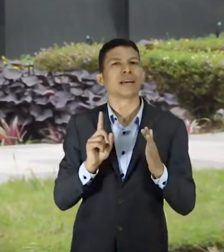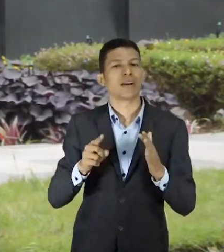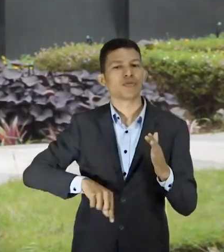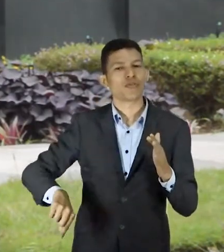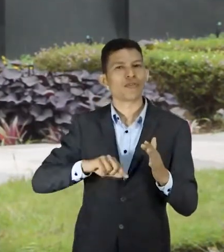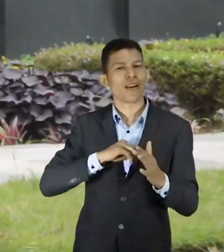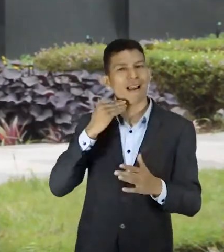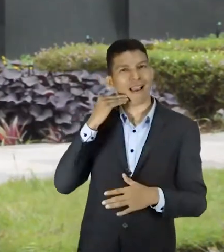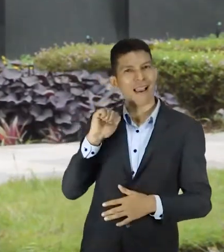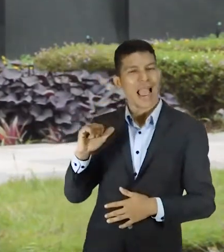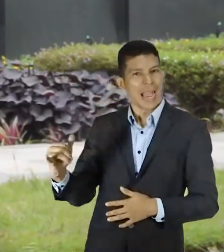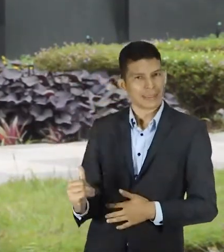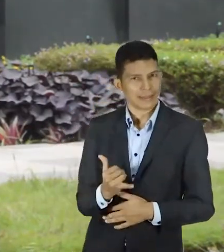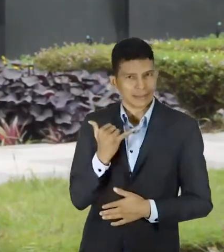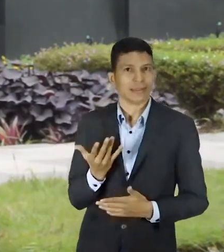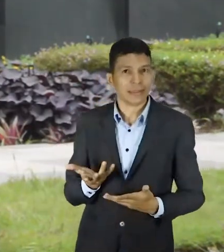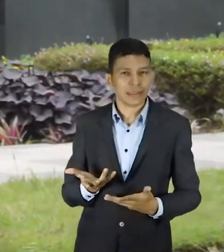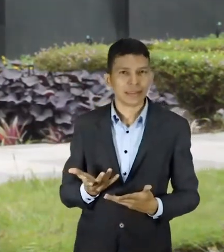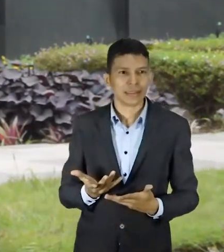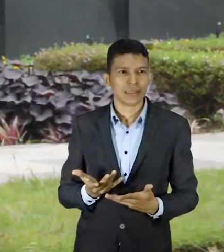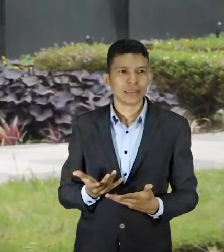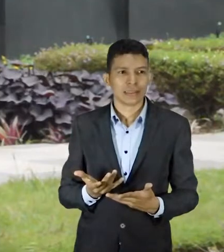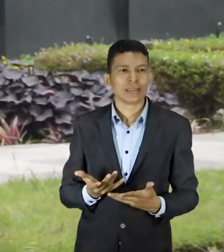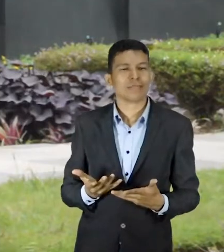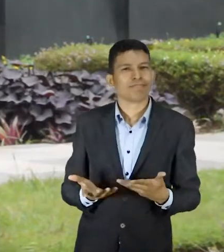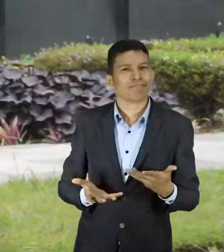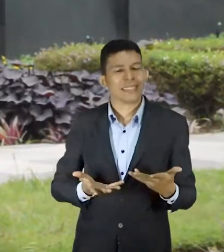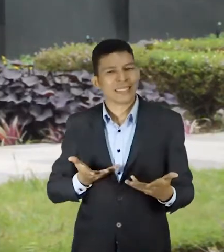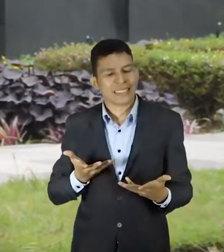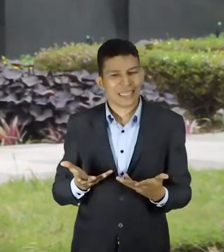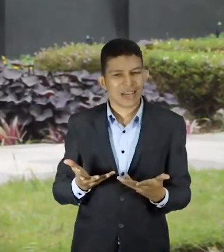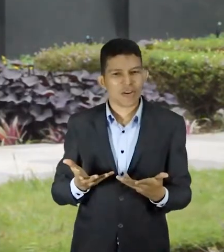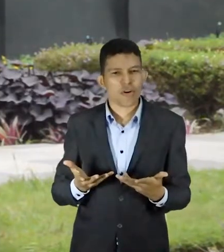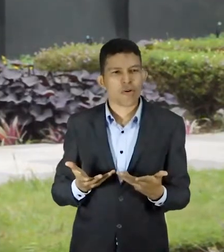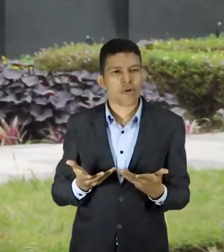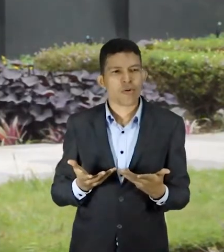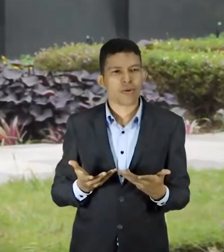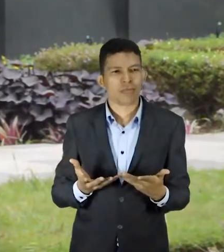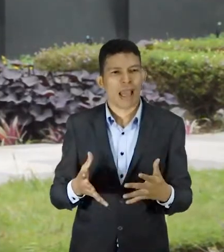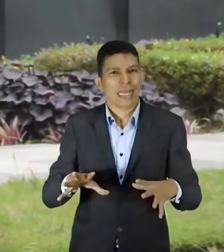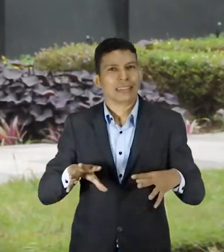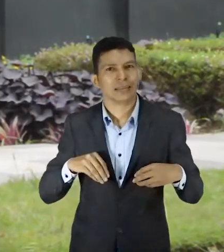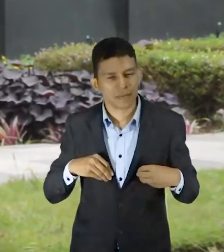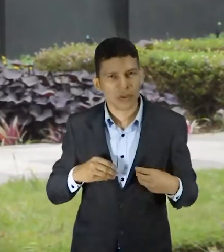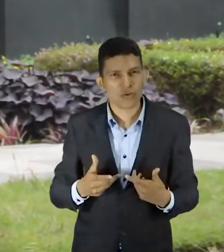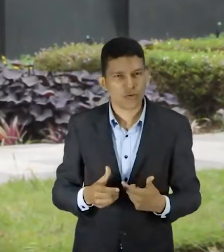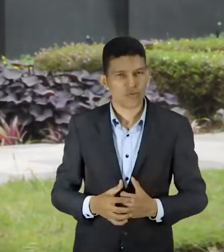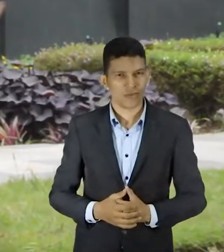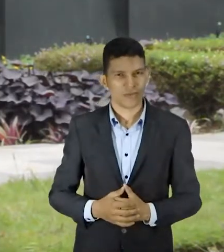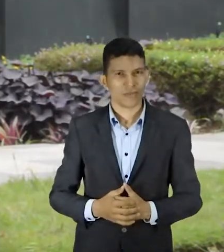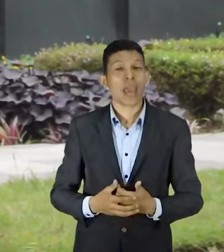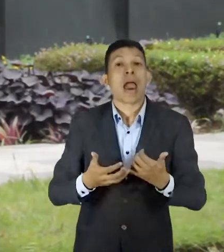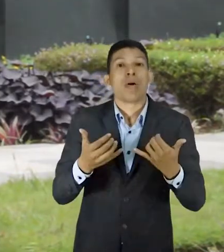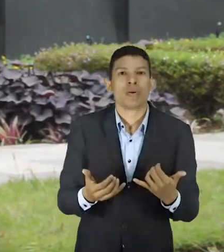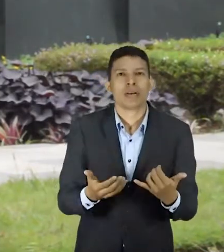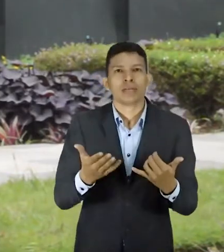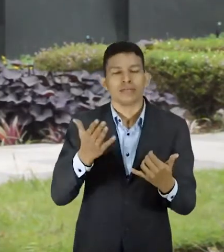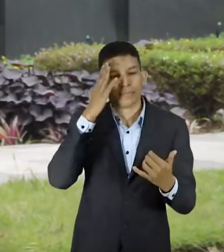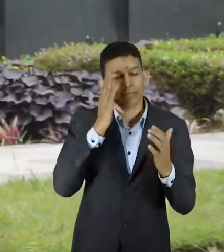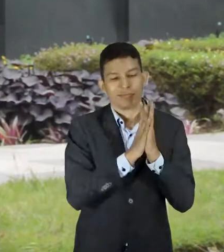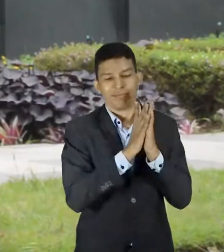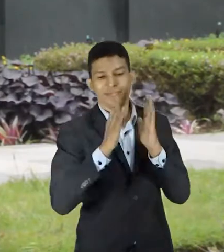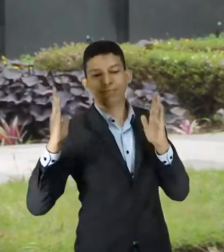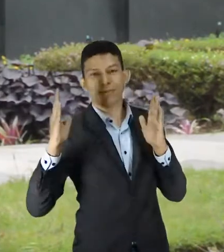que te ayuda a volver a decir, bueno, esta es como la última parte porque aparte de todo ya